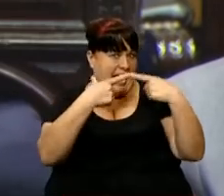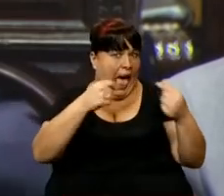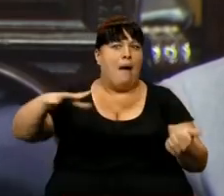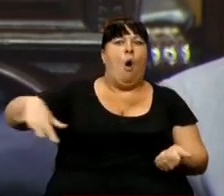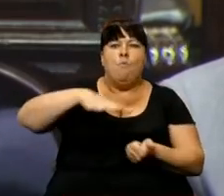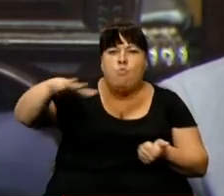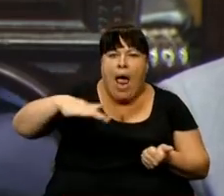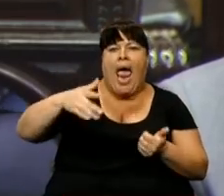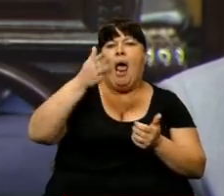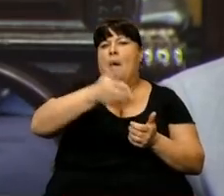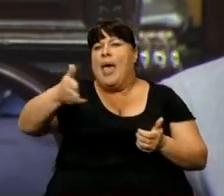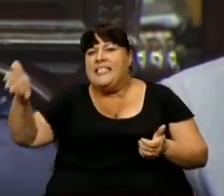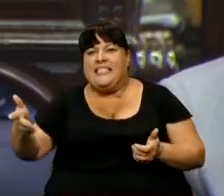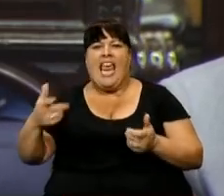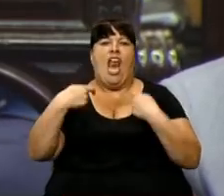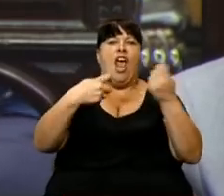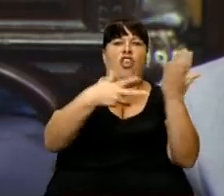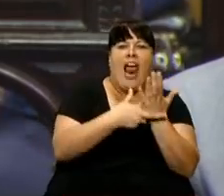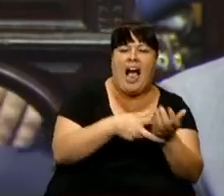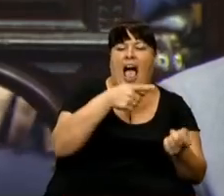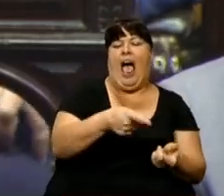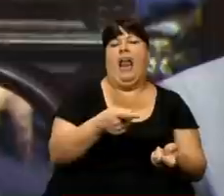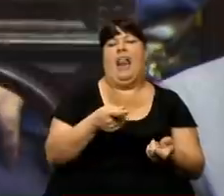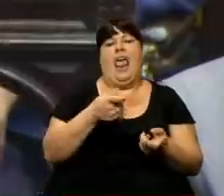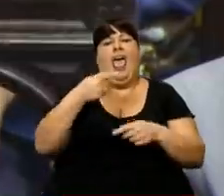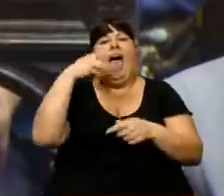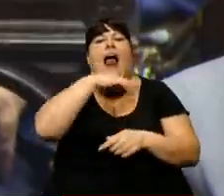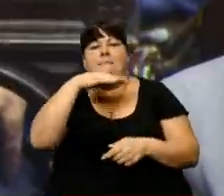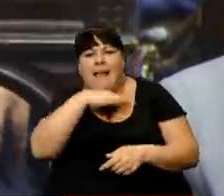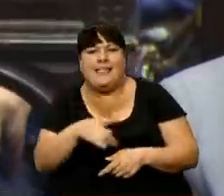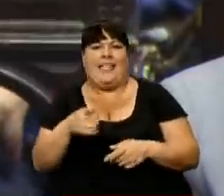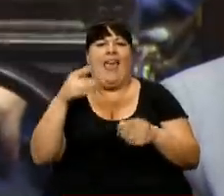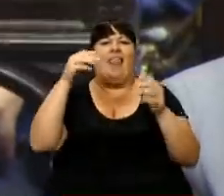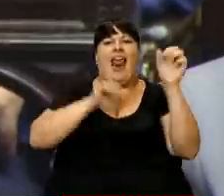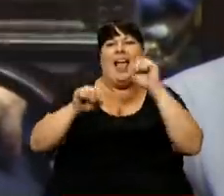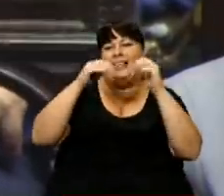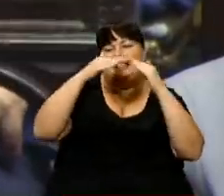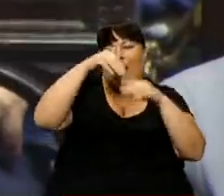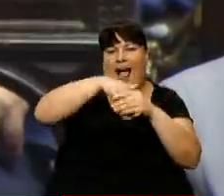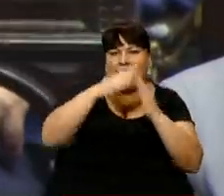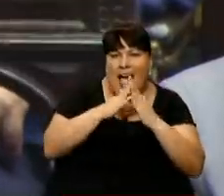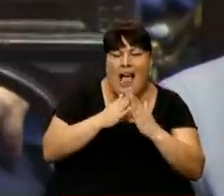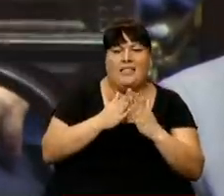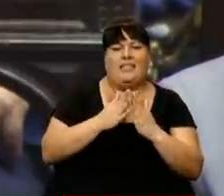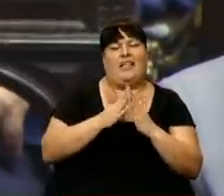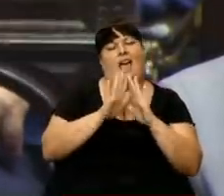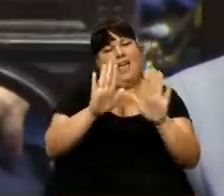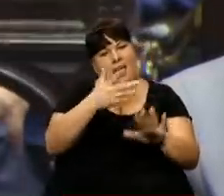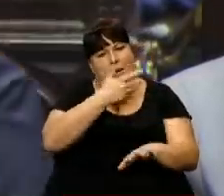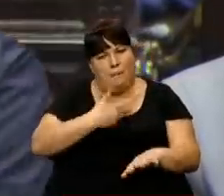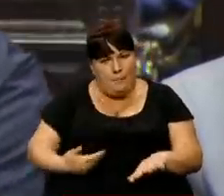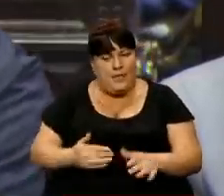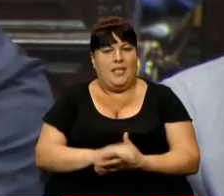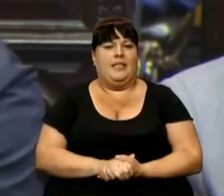del pueblo, de los vecinos, del carnicero, del almacén, de la ama de casa. Señor